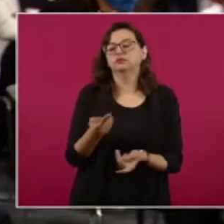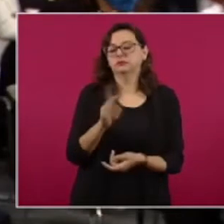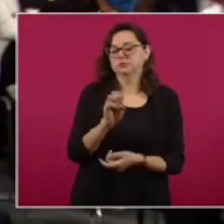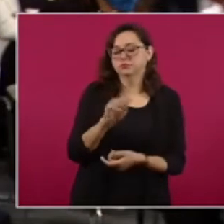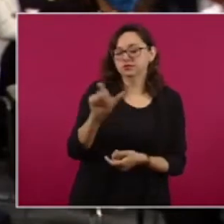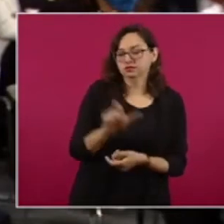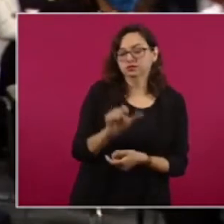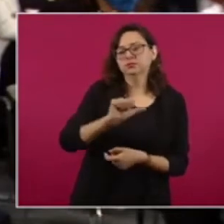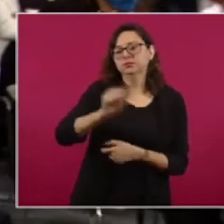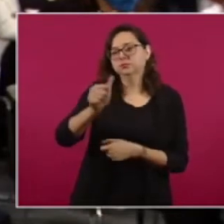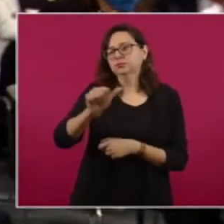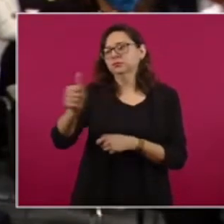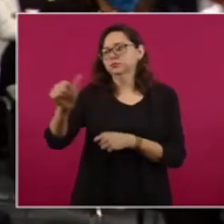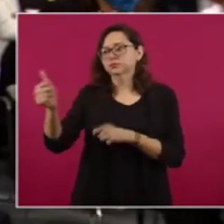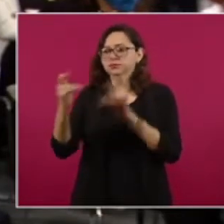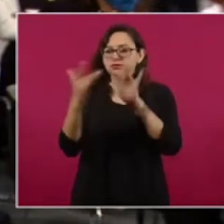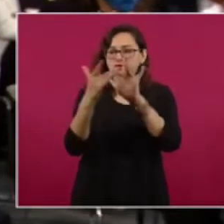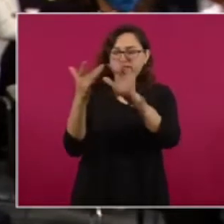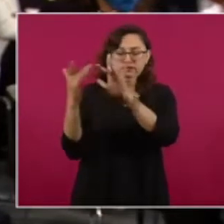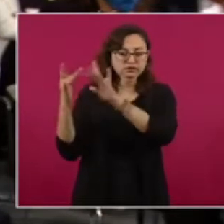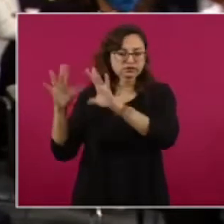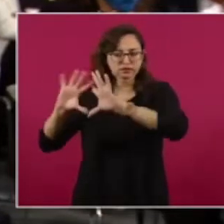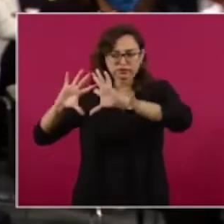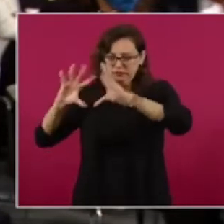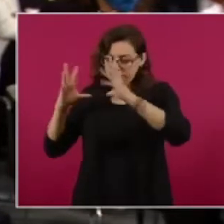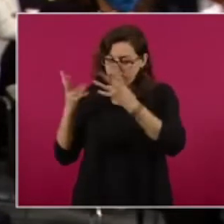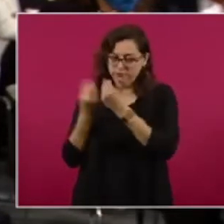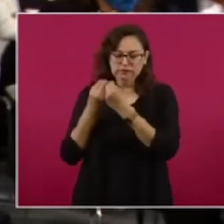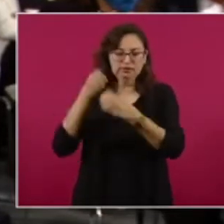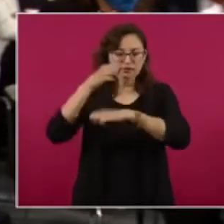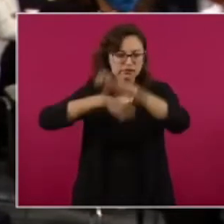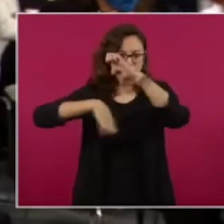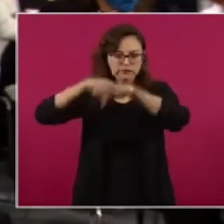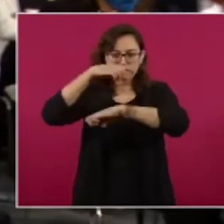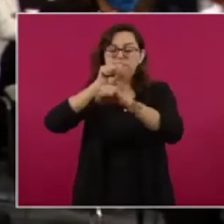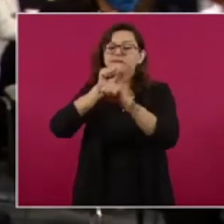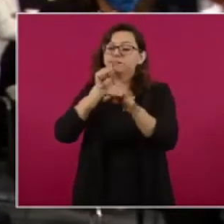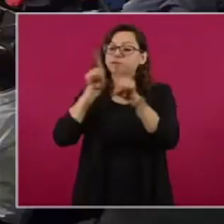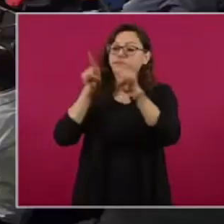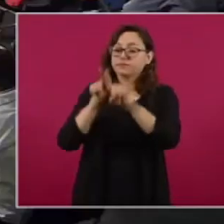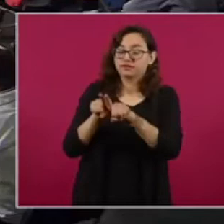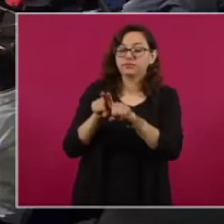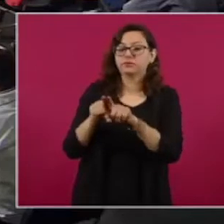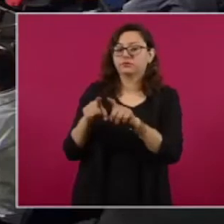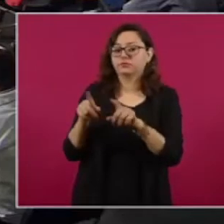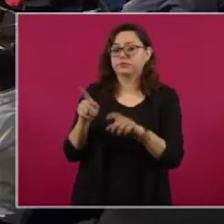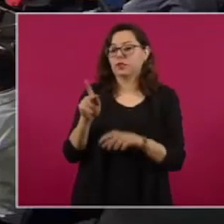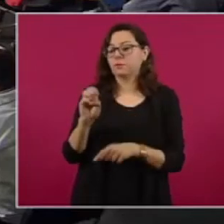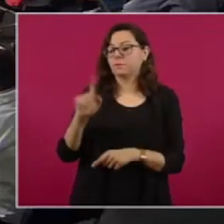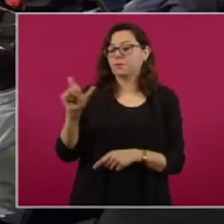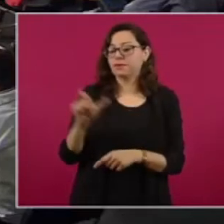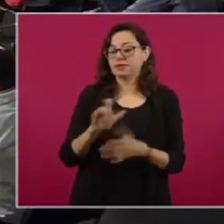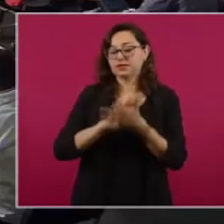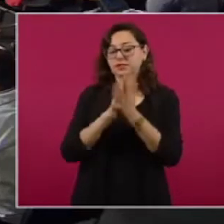subsidiarias, incluyendo a todo el grupo PMI y también a todo el grupo que se controla desde Pemex Transformación